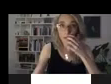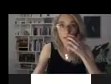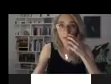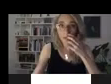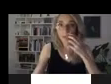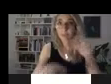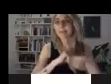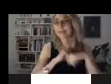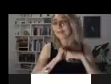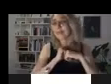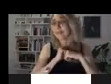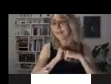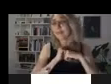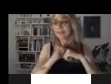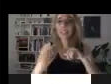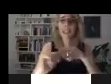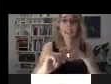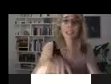económico.